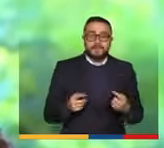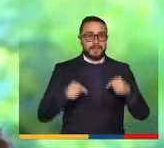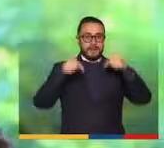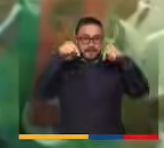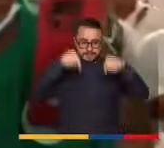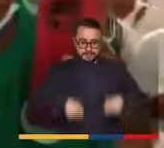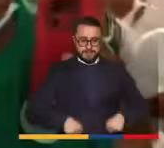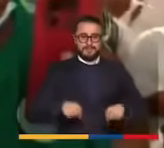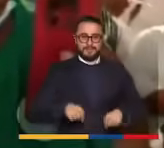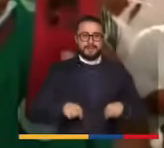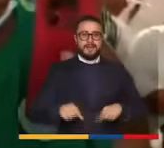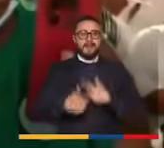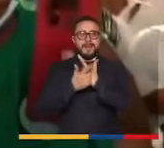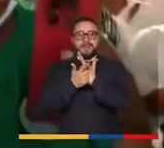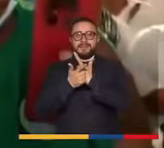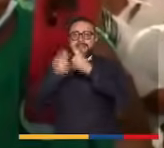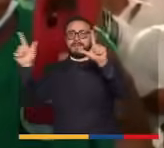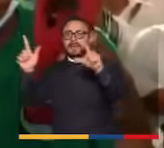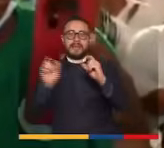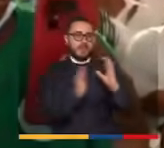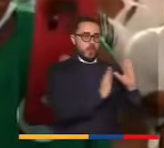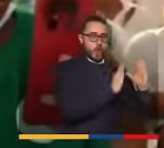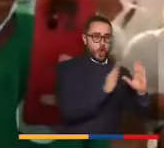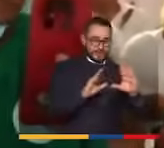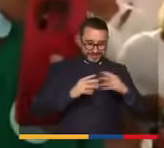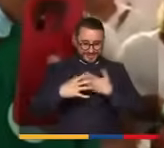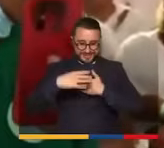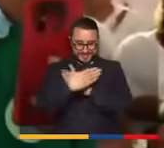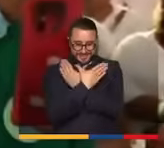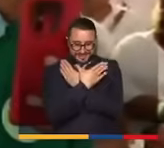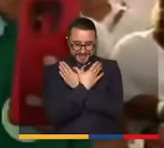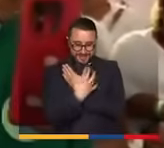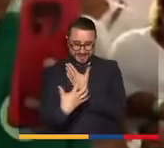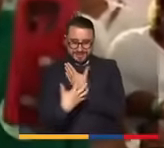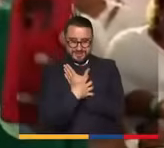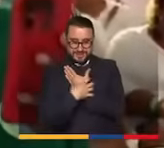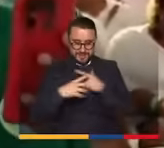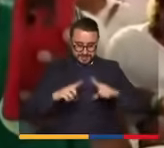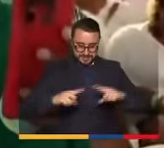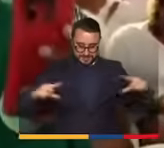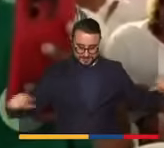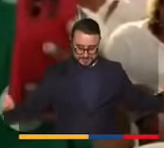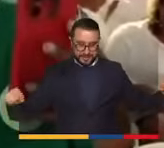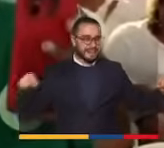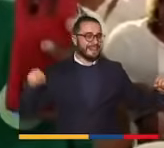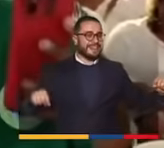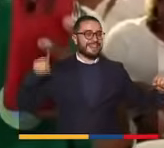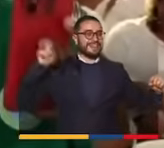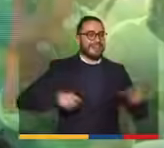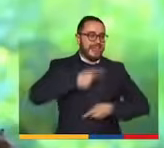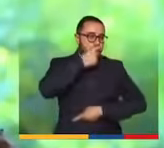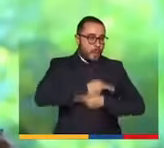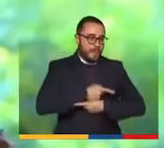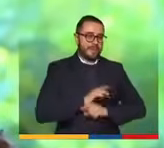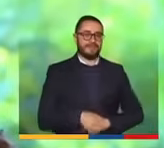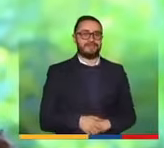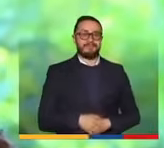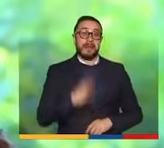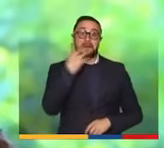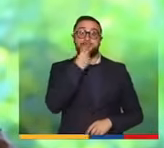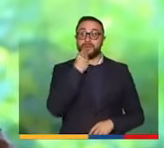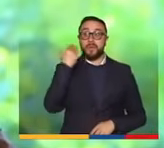la libertad y el orden justo puedan ser. Sería bonito que nuestra